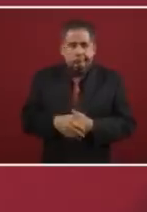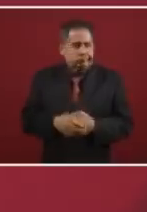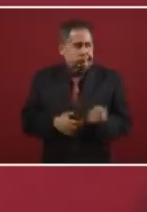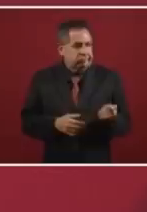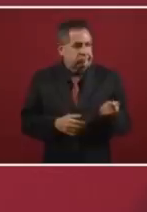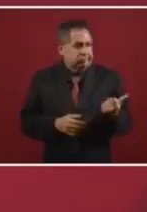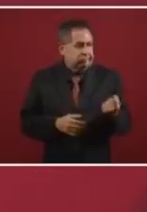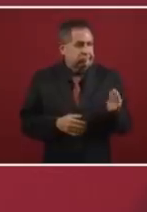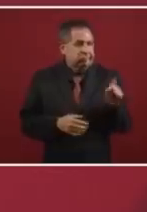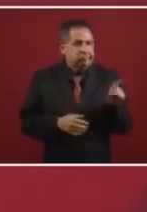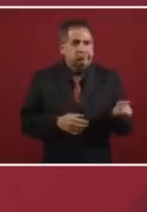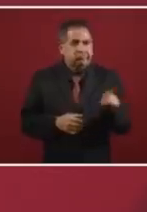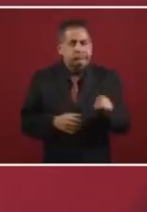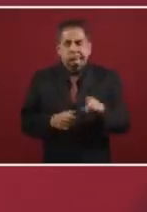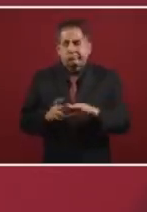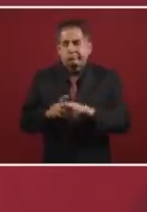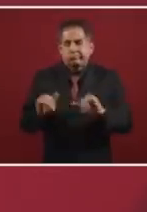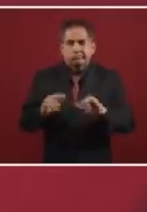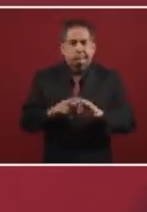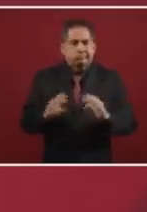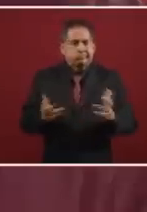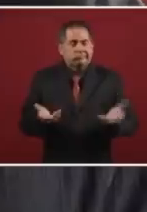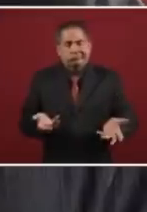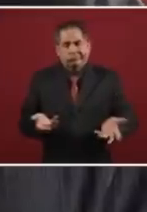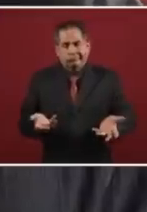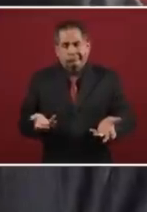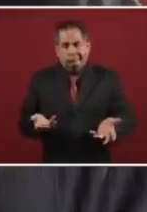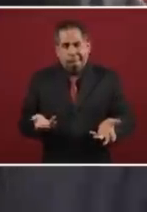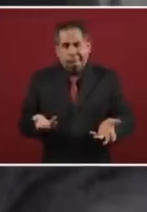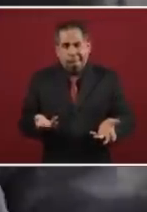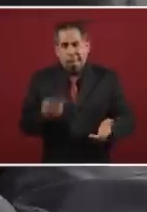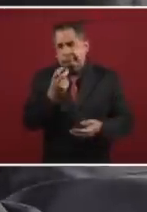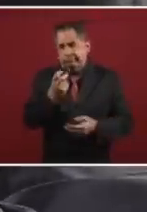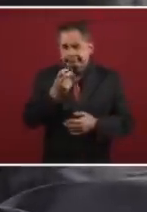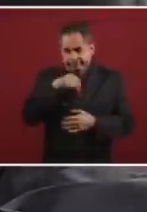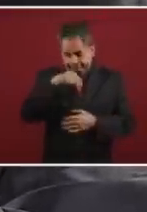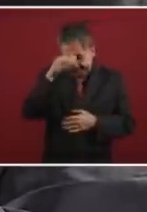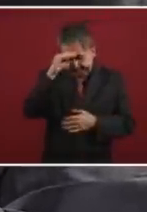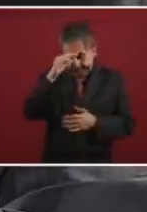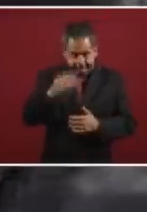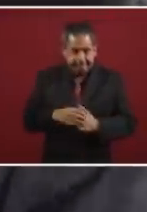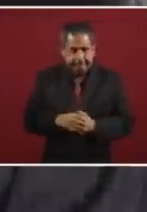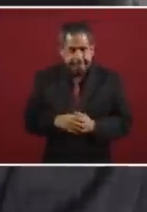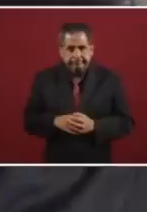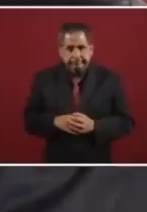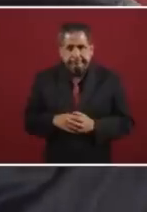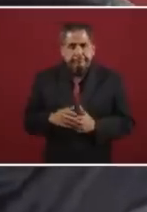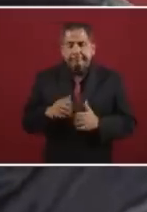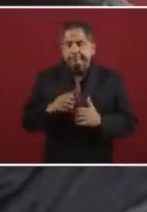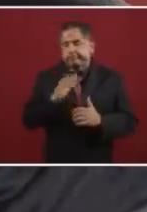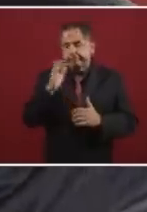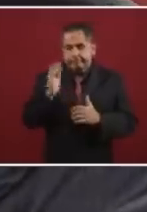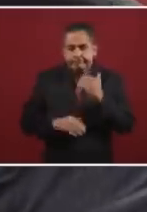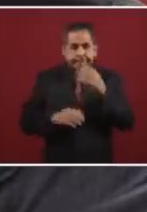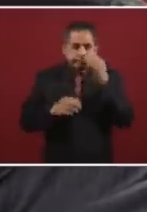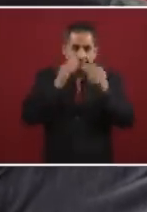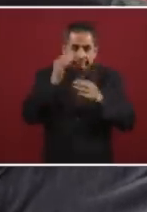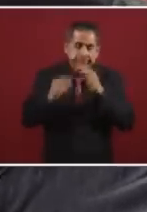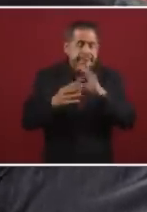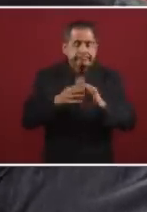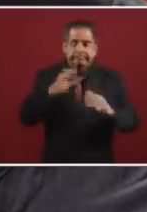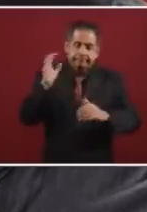muy poco casi nada entonces se detuvo la campaña de publicidad